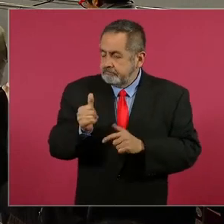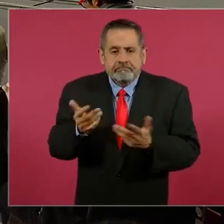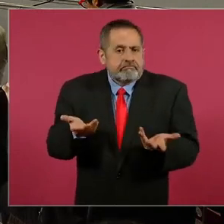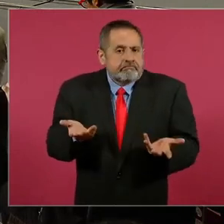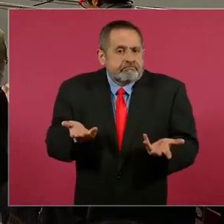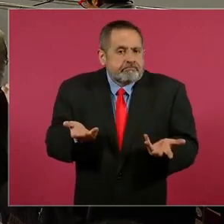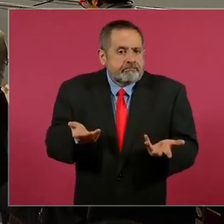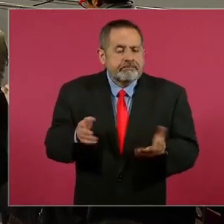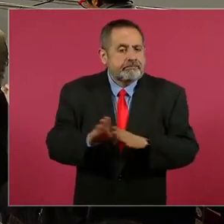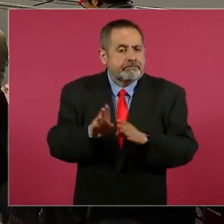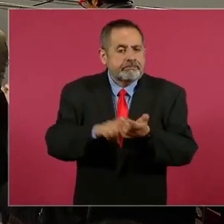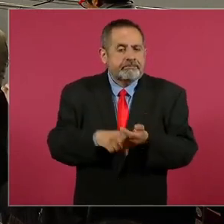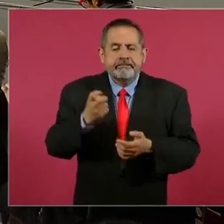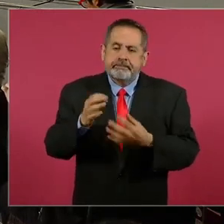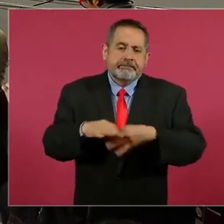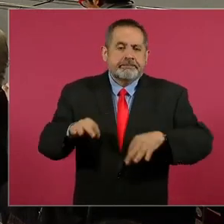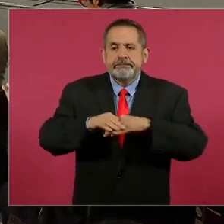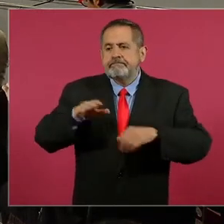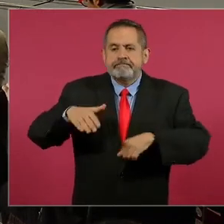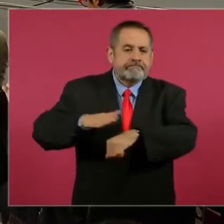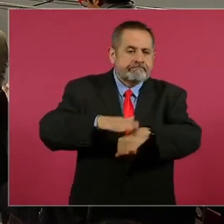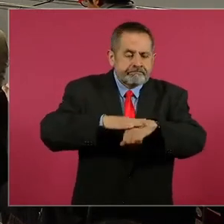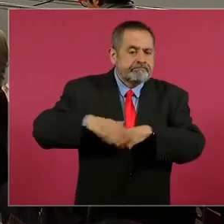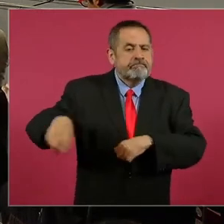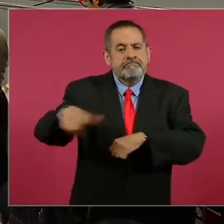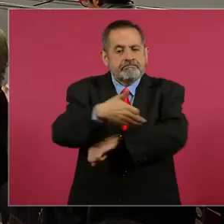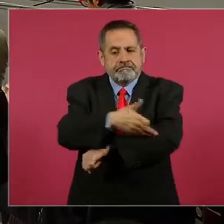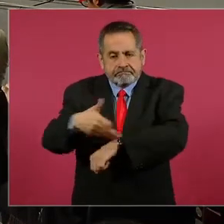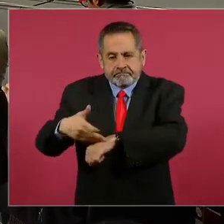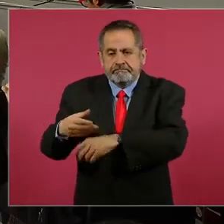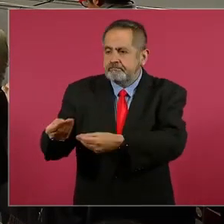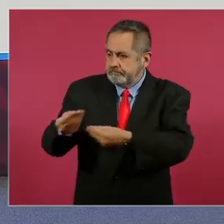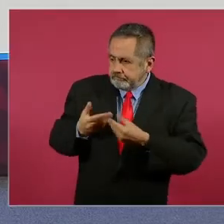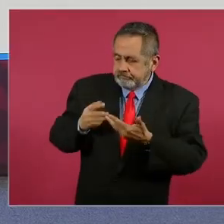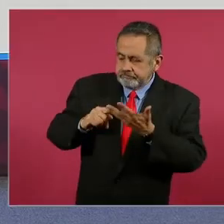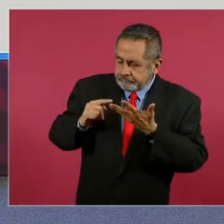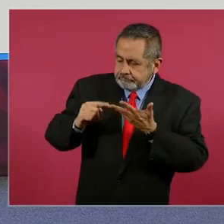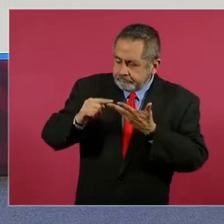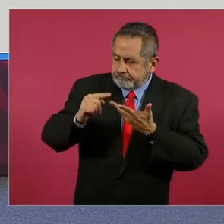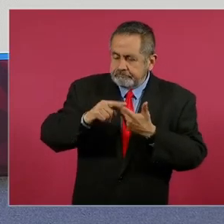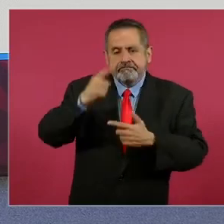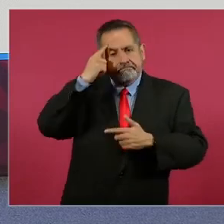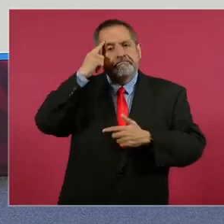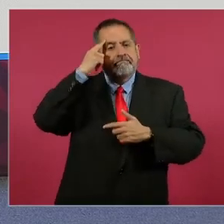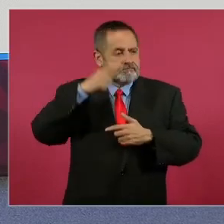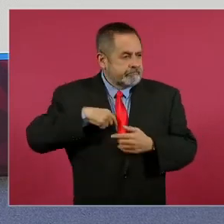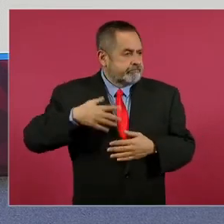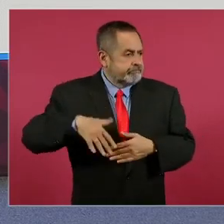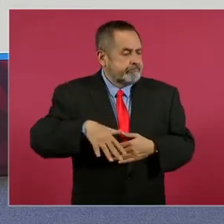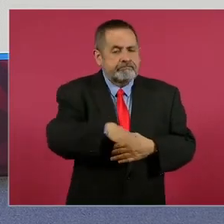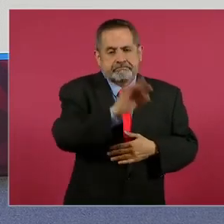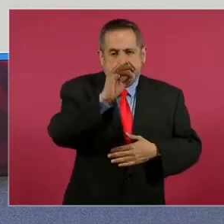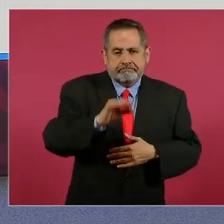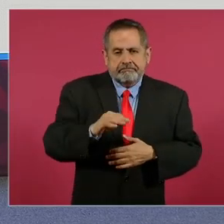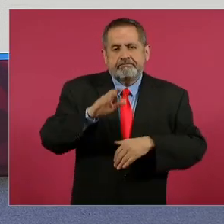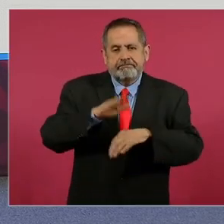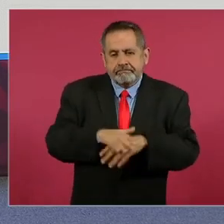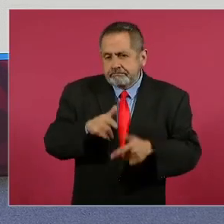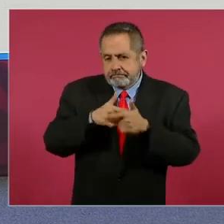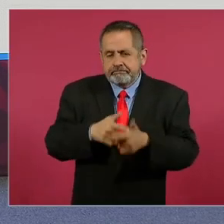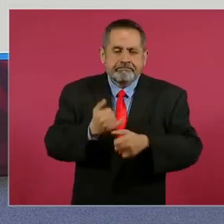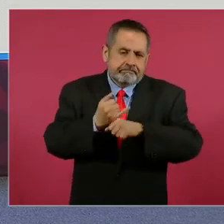de la ciudadanía o familiares que permitan continuar con la búsqueda, y con la nueva información